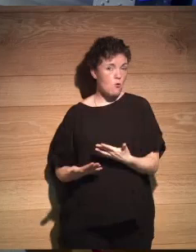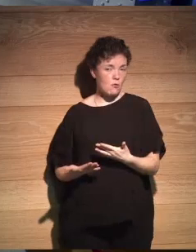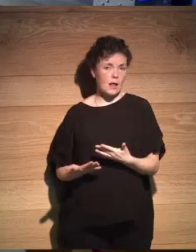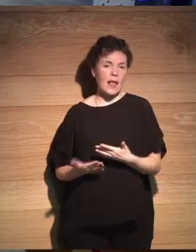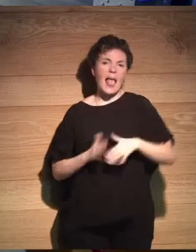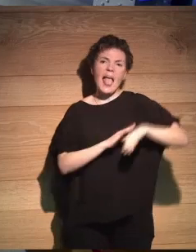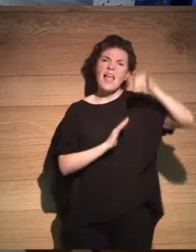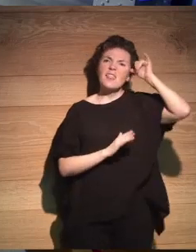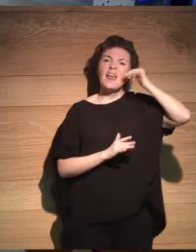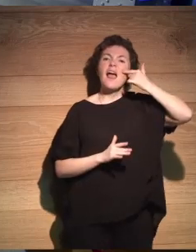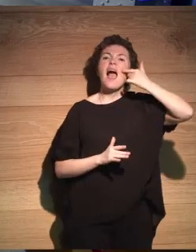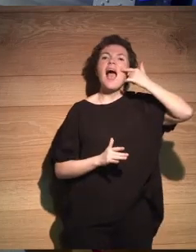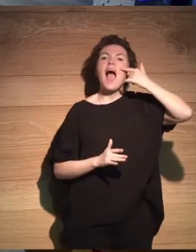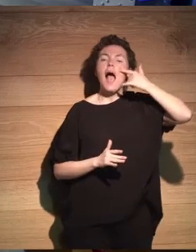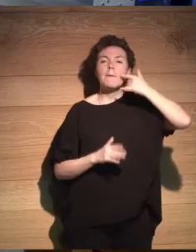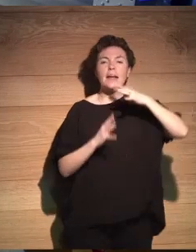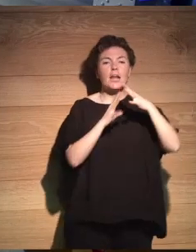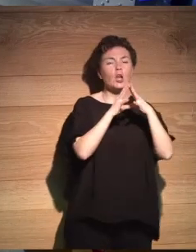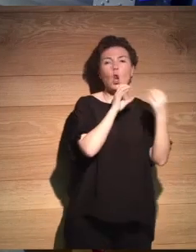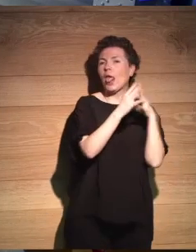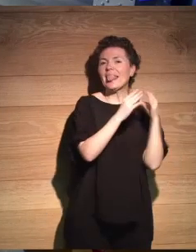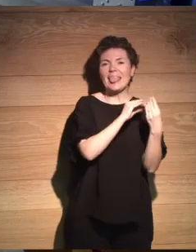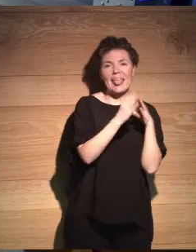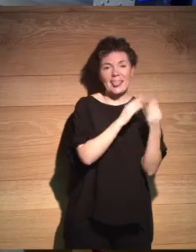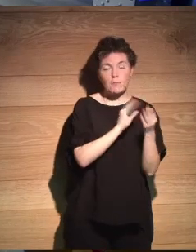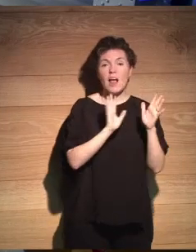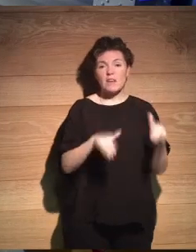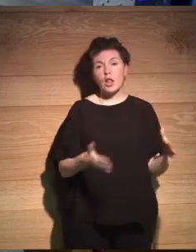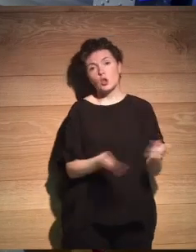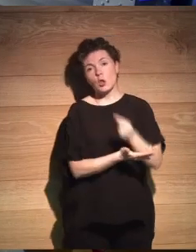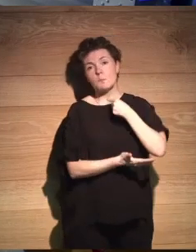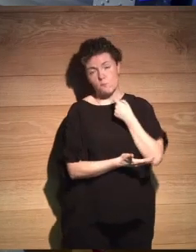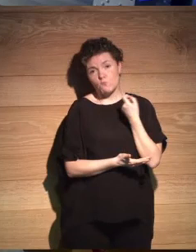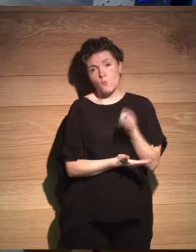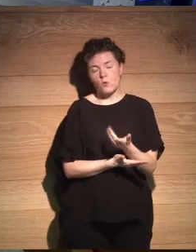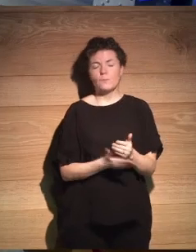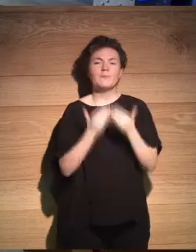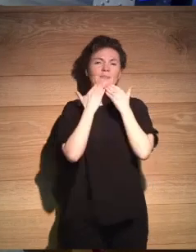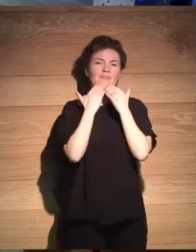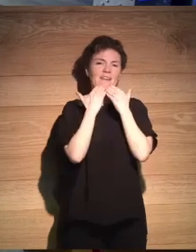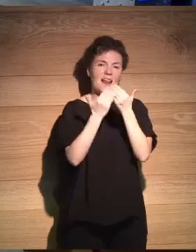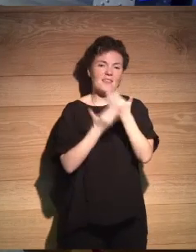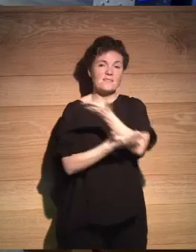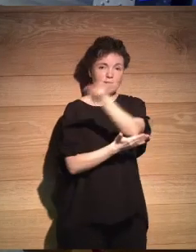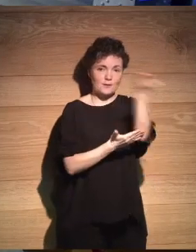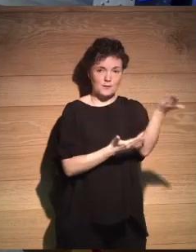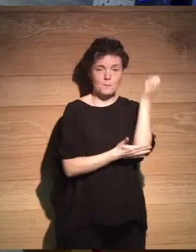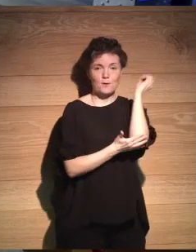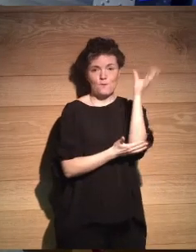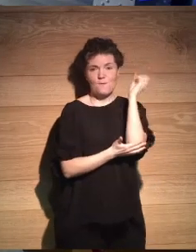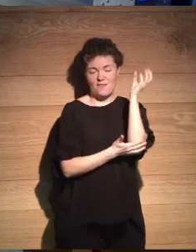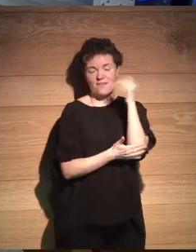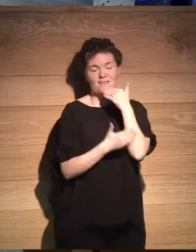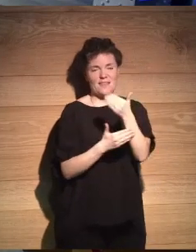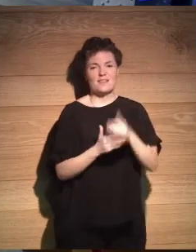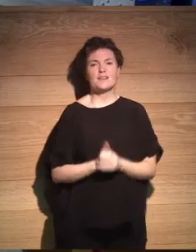La izquierda, vamos a ver si no nos entendemos y así perdemos todos un poquito. Gracias a vosotros por haberlo traído.